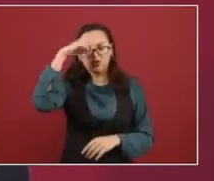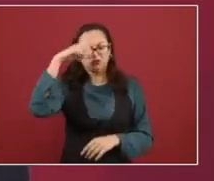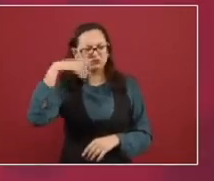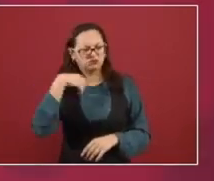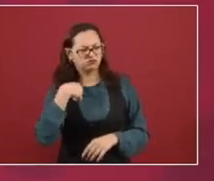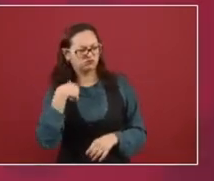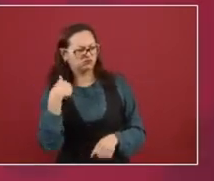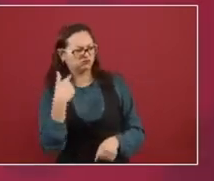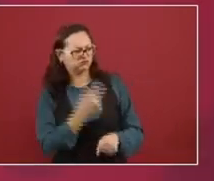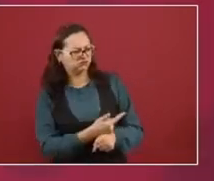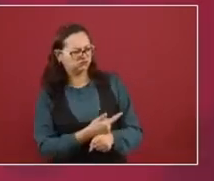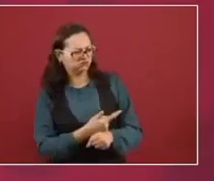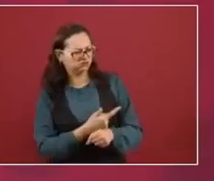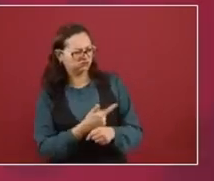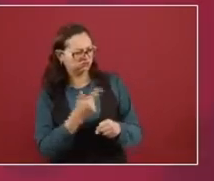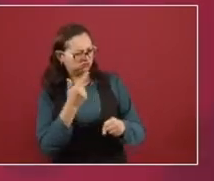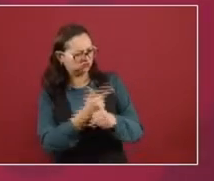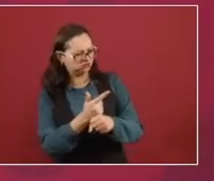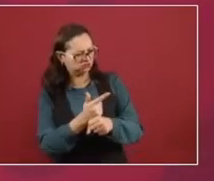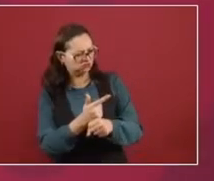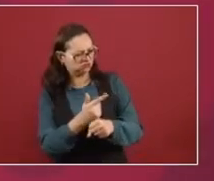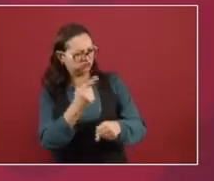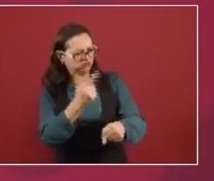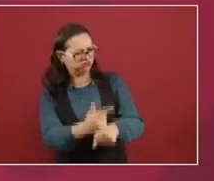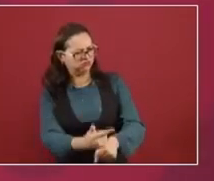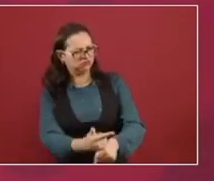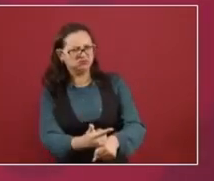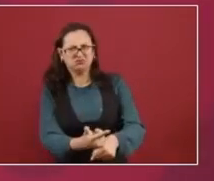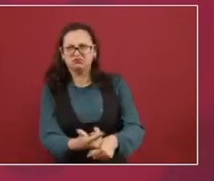se da cuenta de que no hay